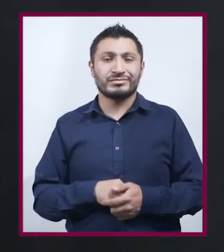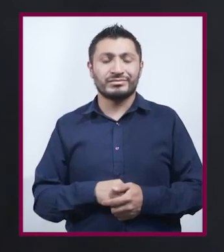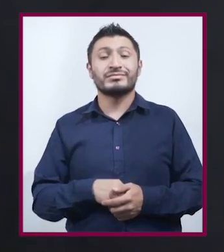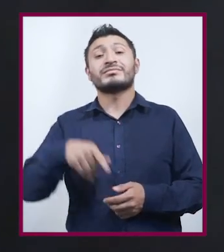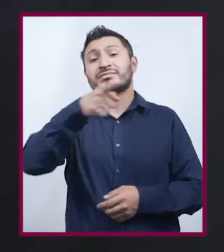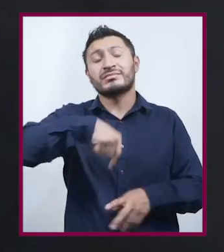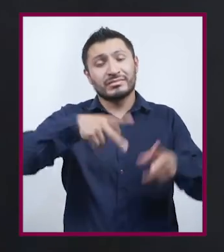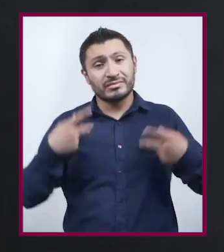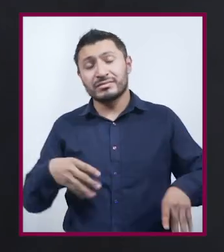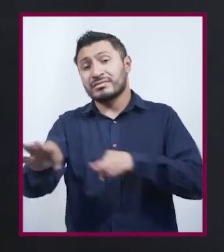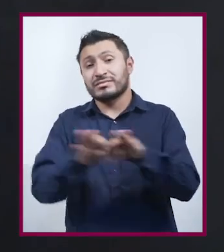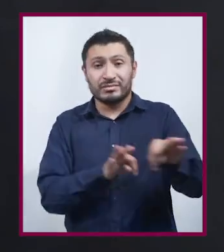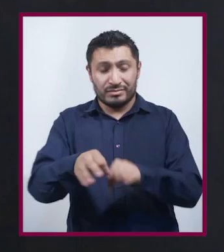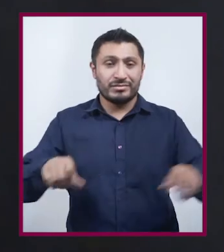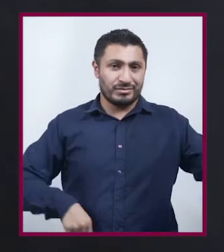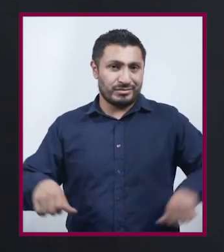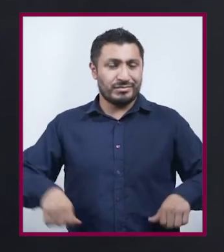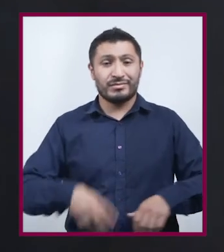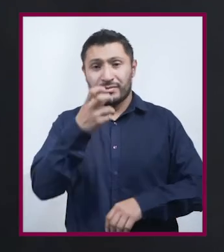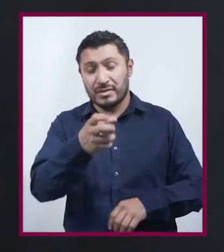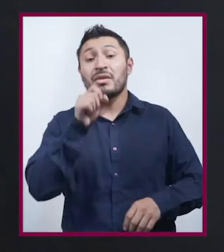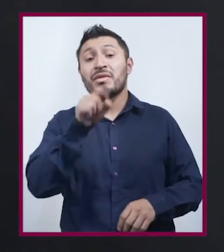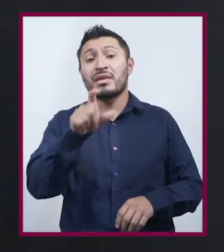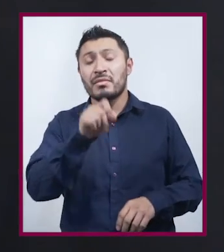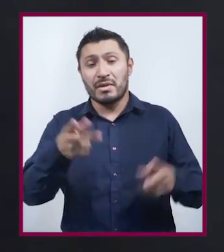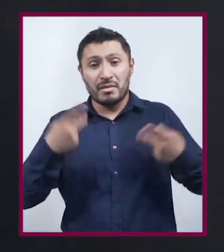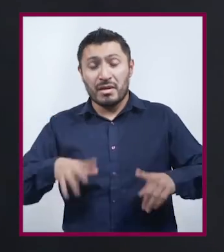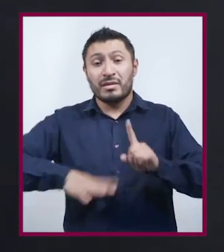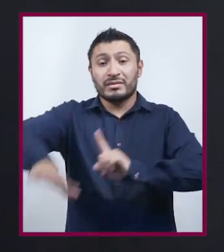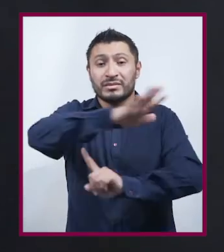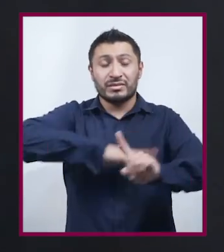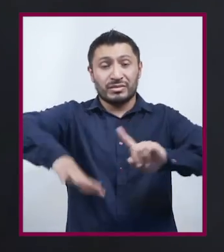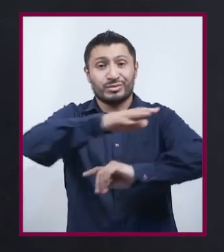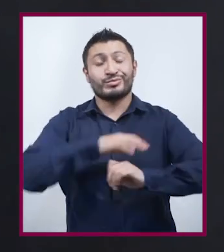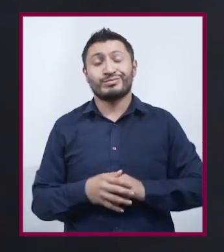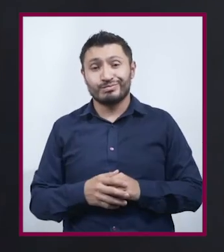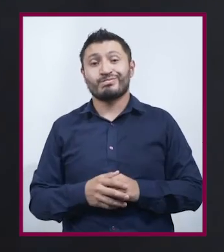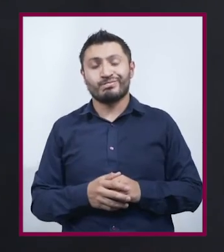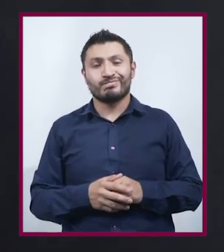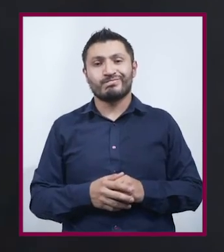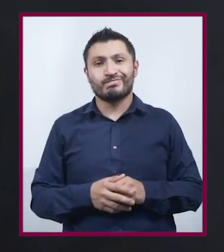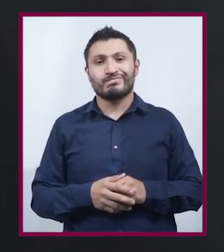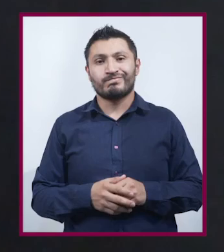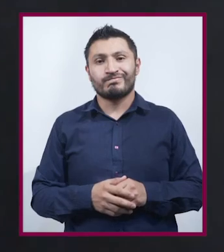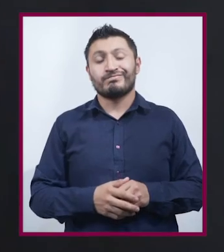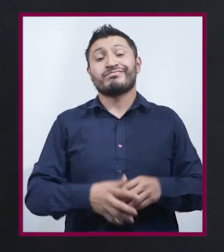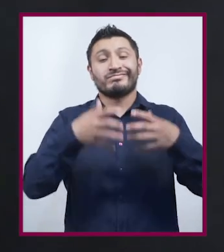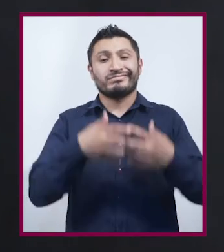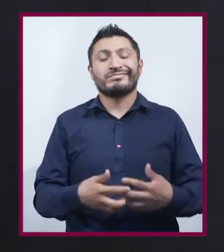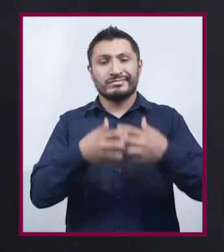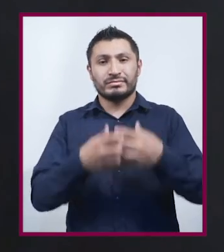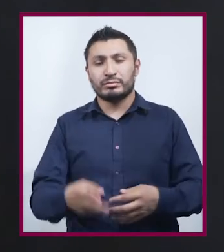solo de aquellos trabajadores que se ocupan en estas actividades, sino de los habitantes del lugar y zonas circundantes. Es